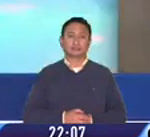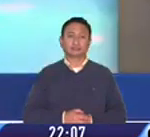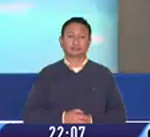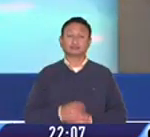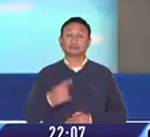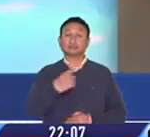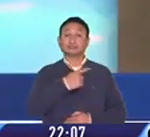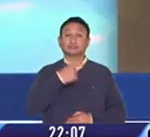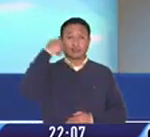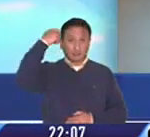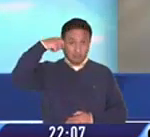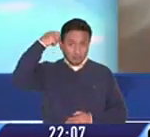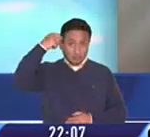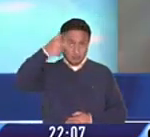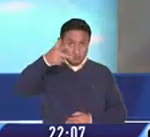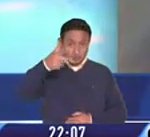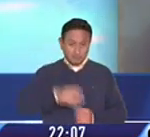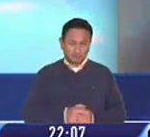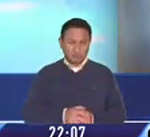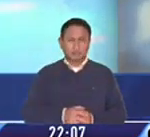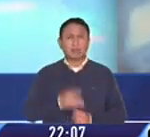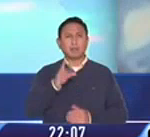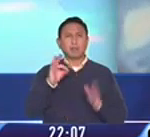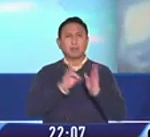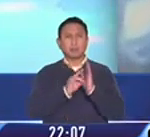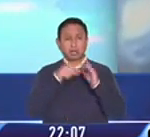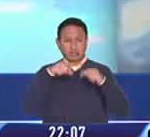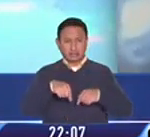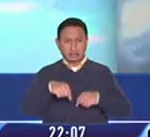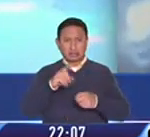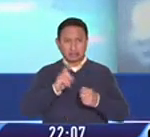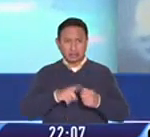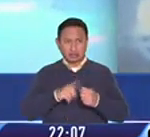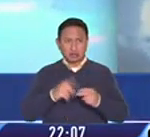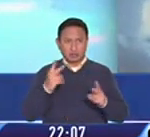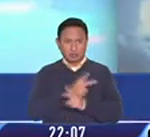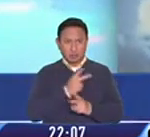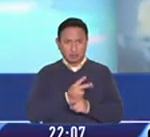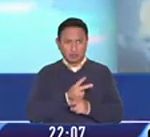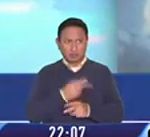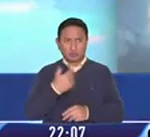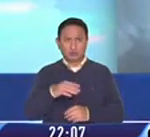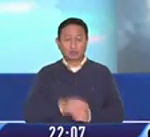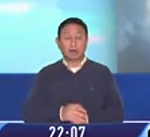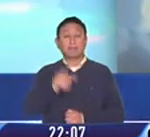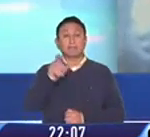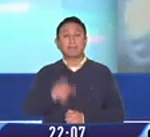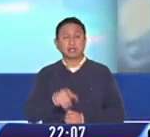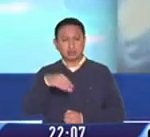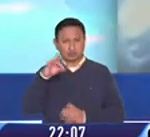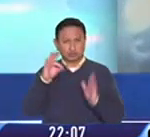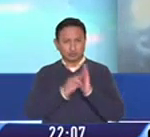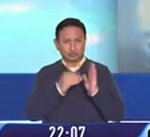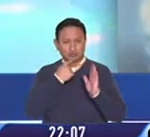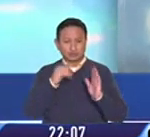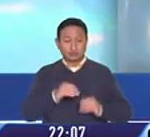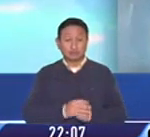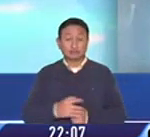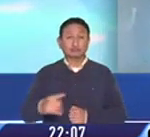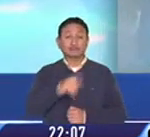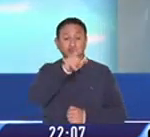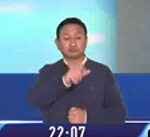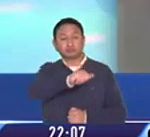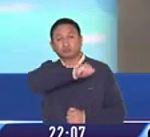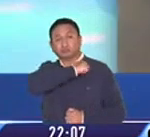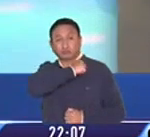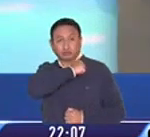Este es el video que generó más de un comentario de la inseguridad que vive la ciudad capital. Los usuarios en redes señalaban que se trató de un